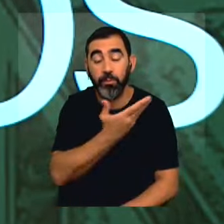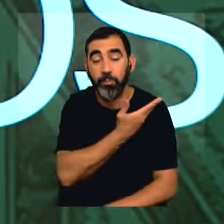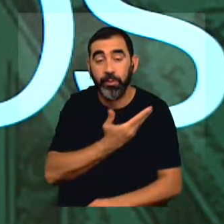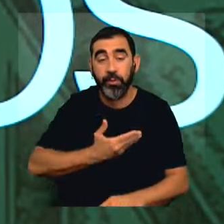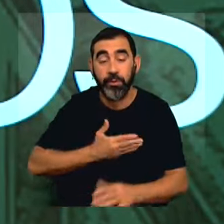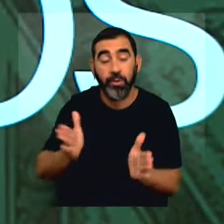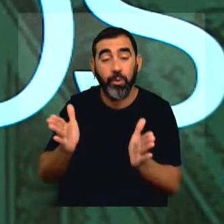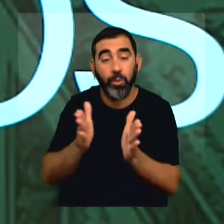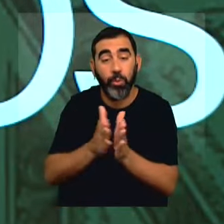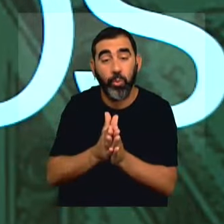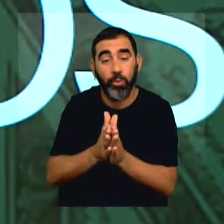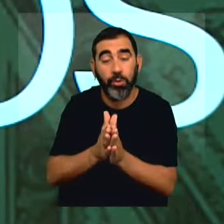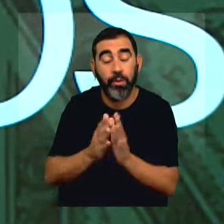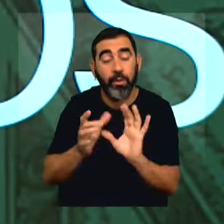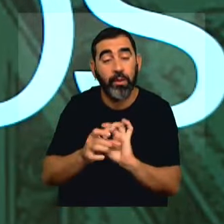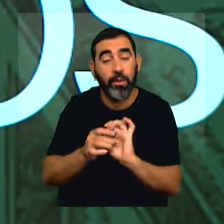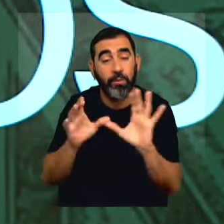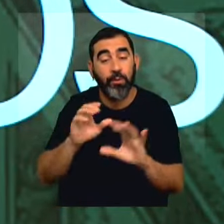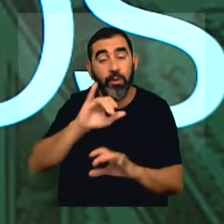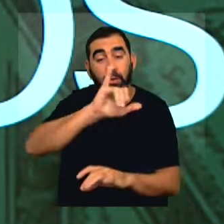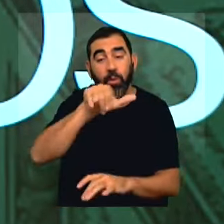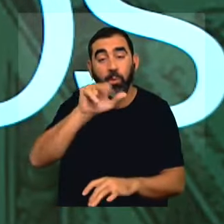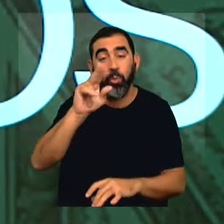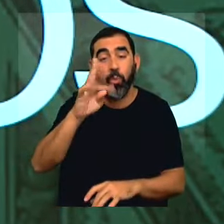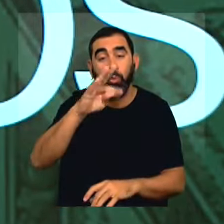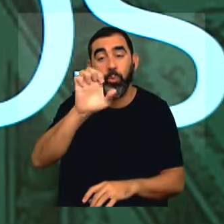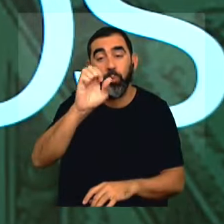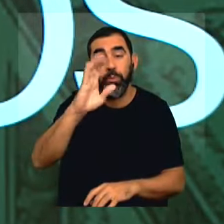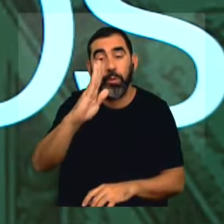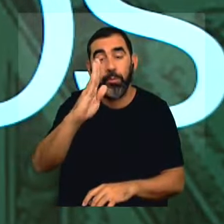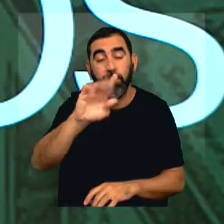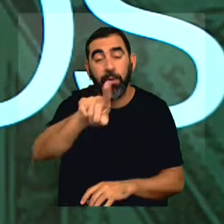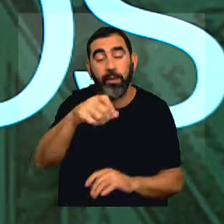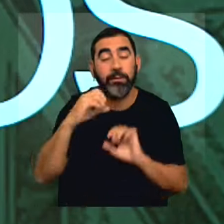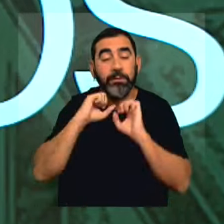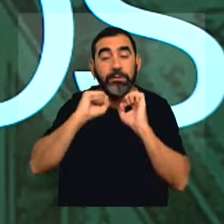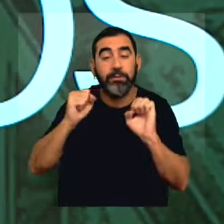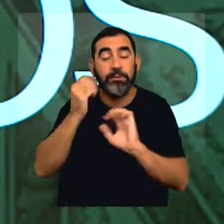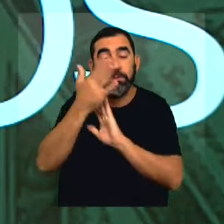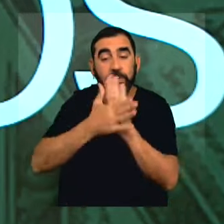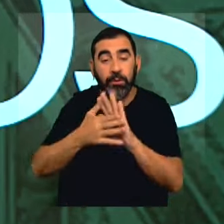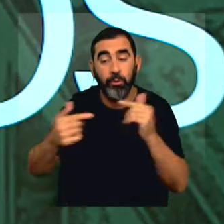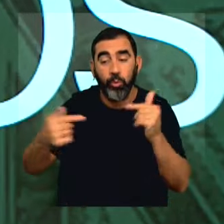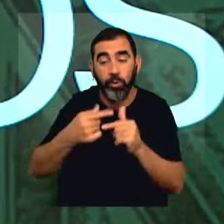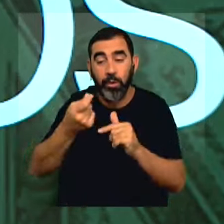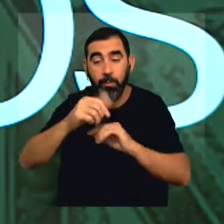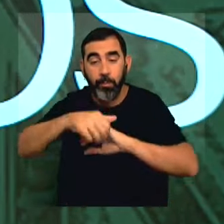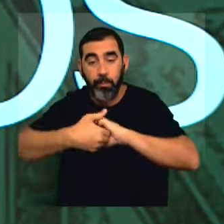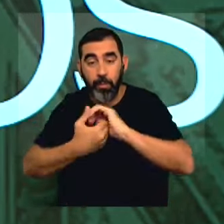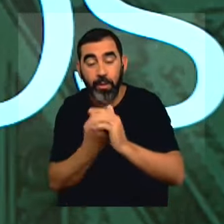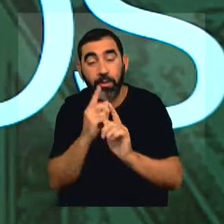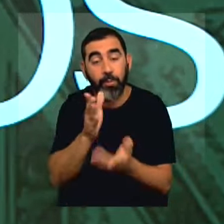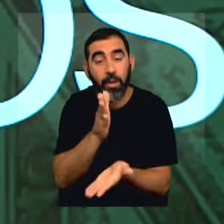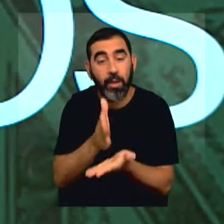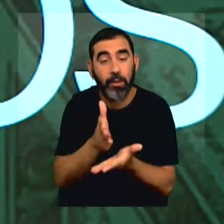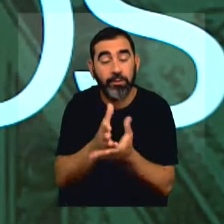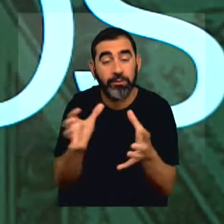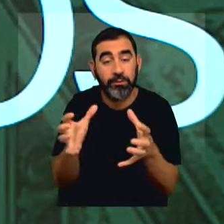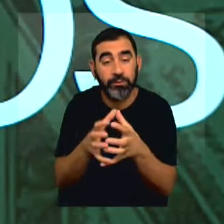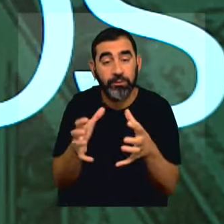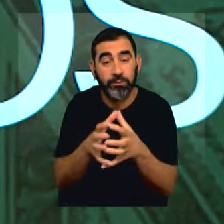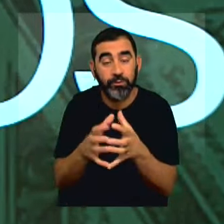junta de transparencia y ética pública exsecretario Nacional Contra el lavado de activos y además asesor del grupo de